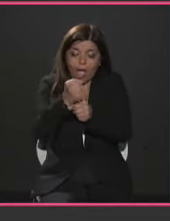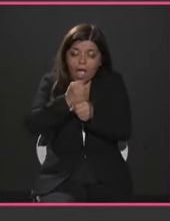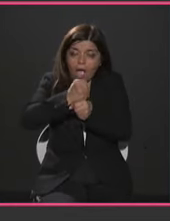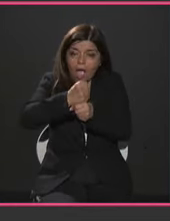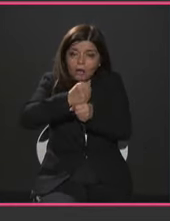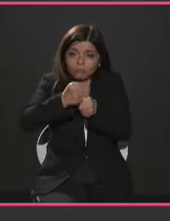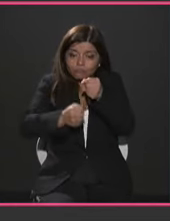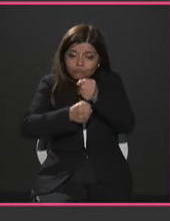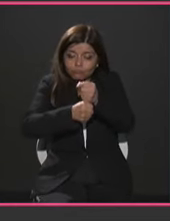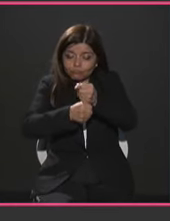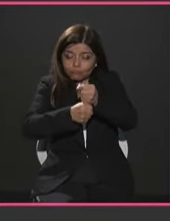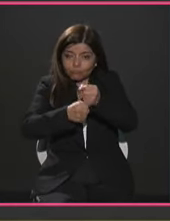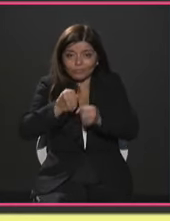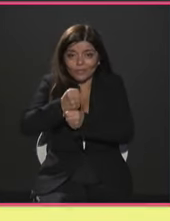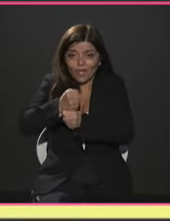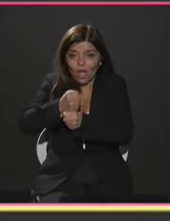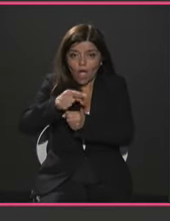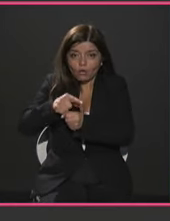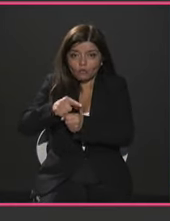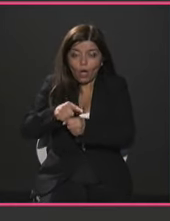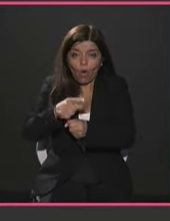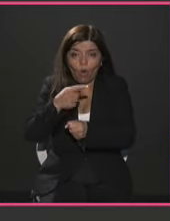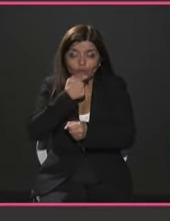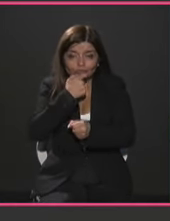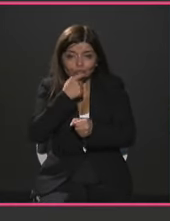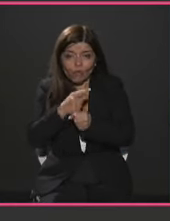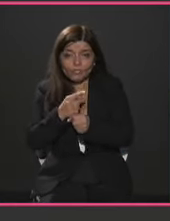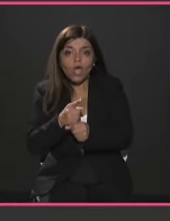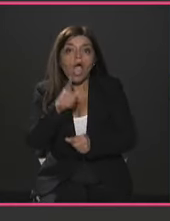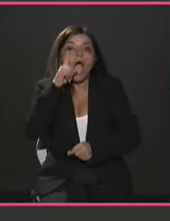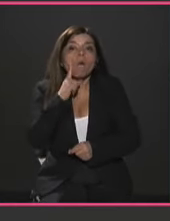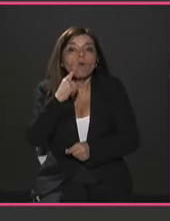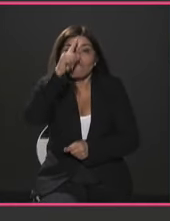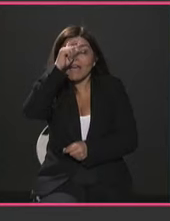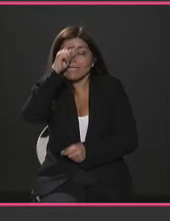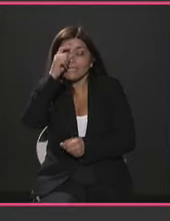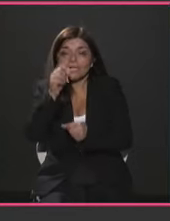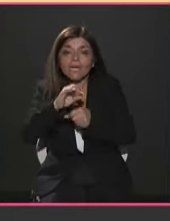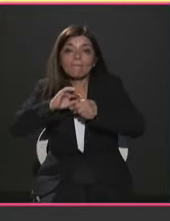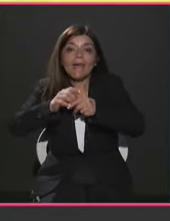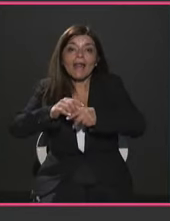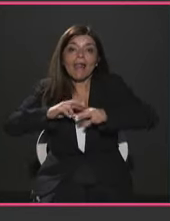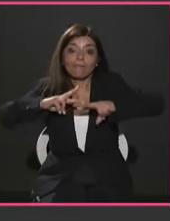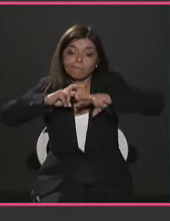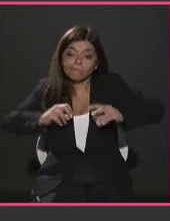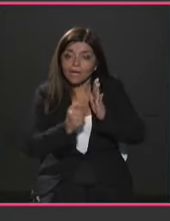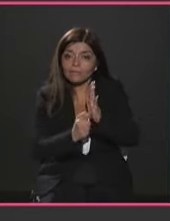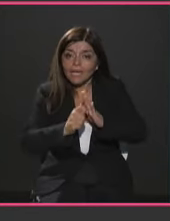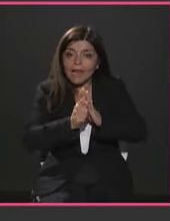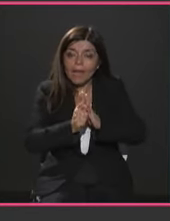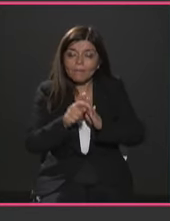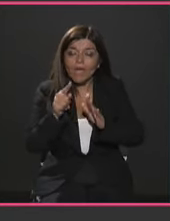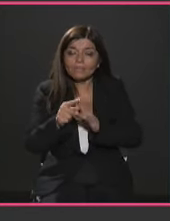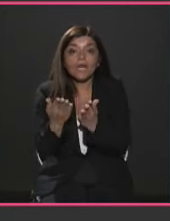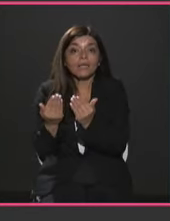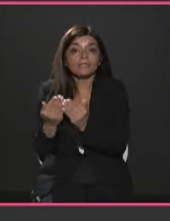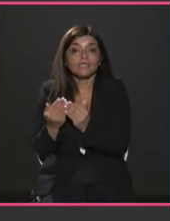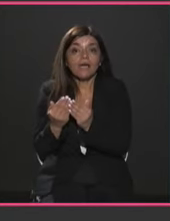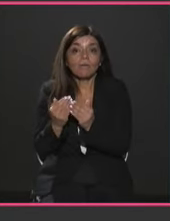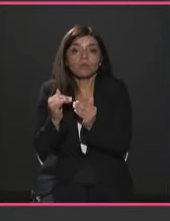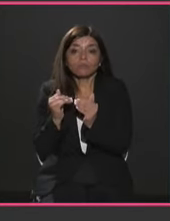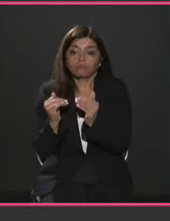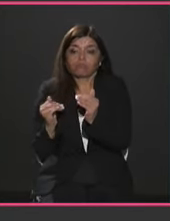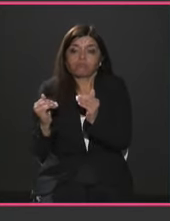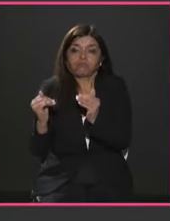también ver que hay pruebas clínicas para la terapia con bacteriófagos esto se va a necesitar ya que lo queremos llevar a una mayor